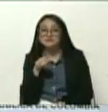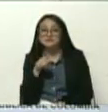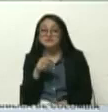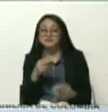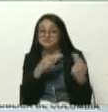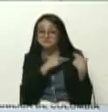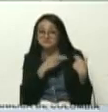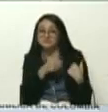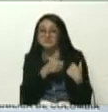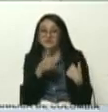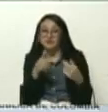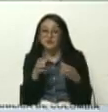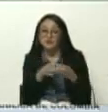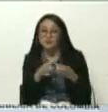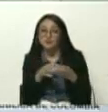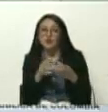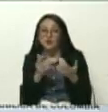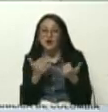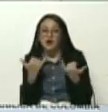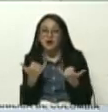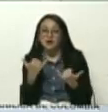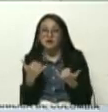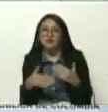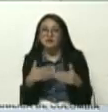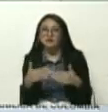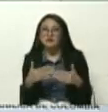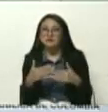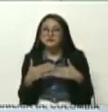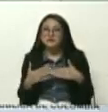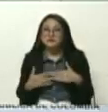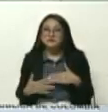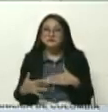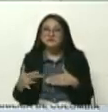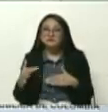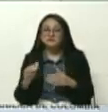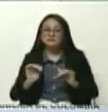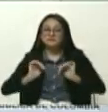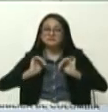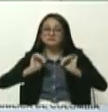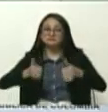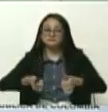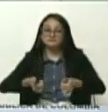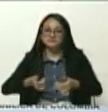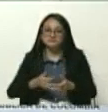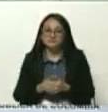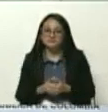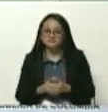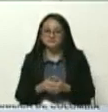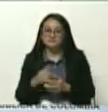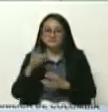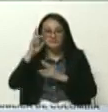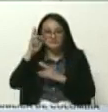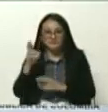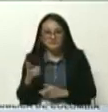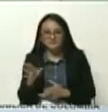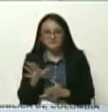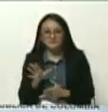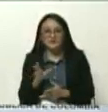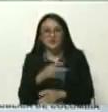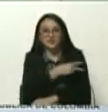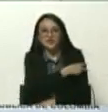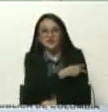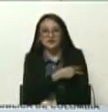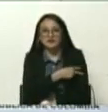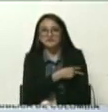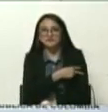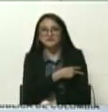las garantías es el que se viene aplicando a partir del reconocimiento de una delegación